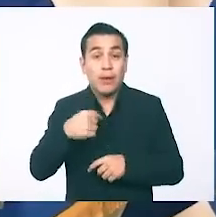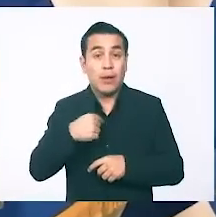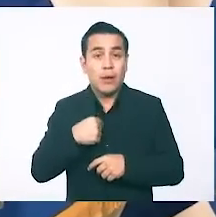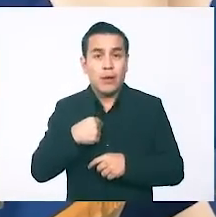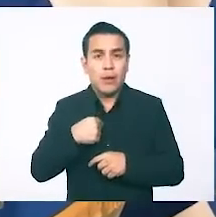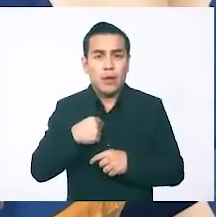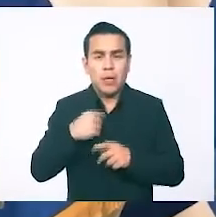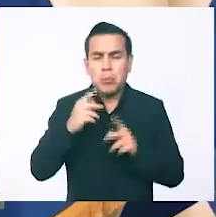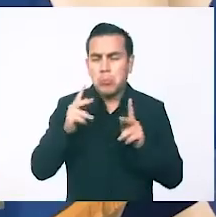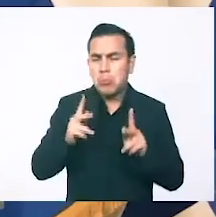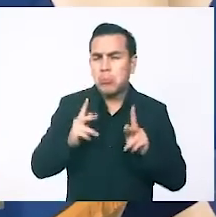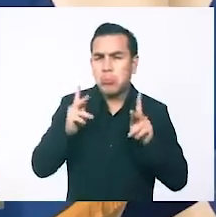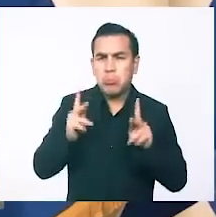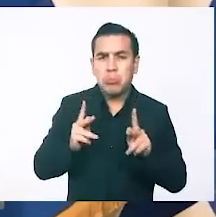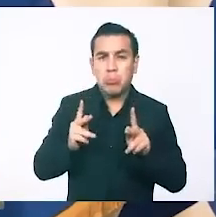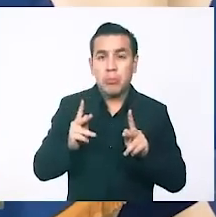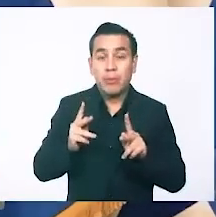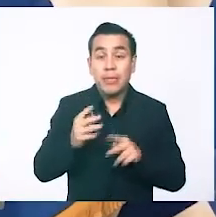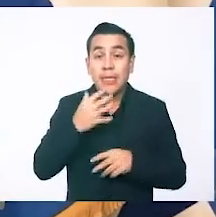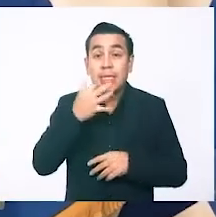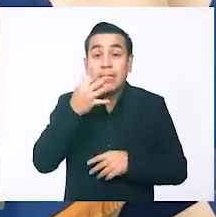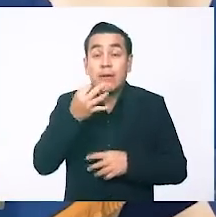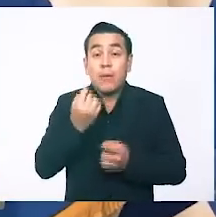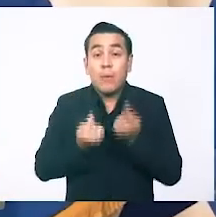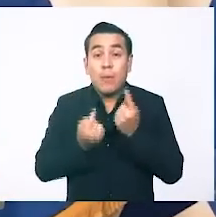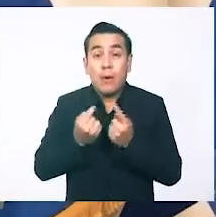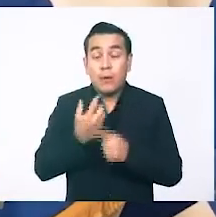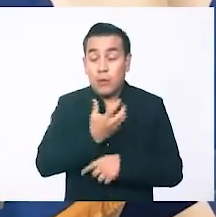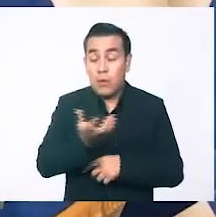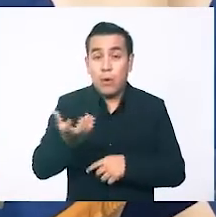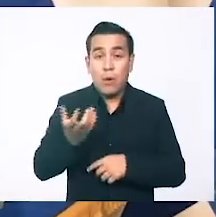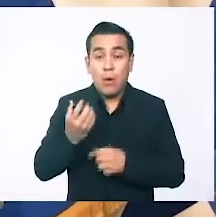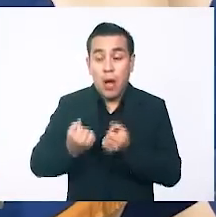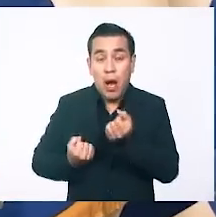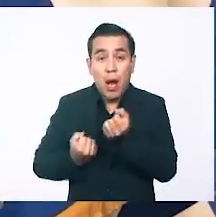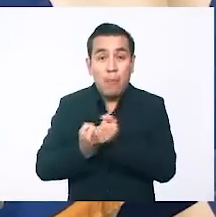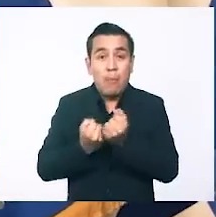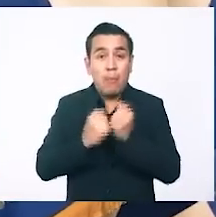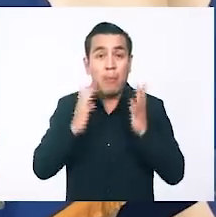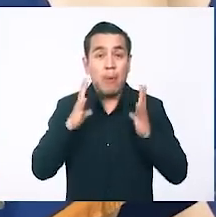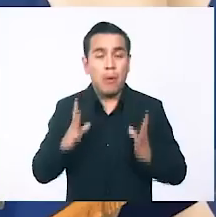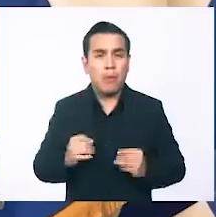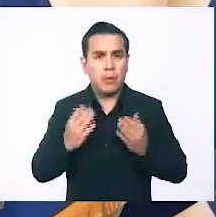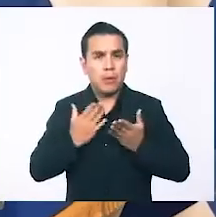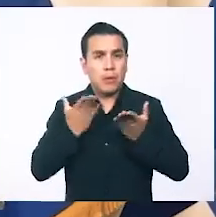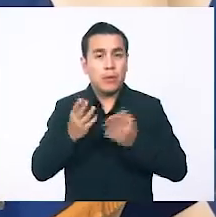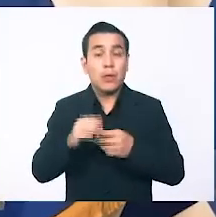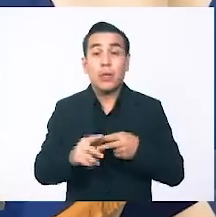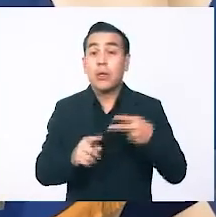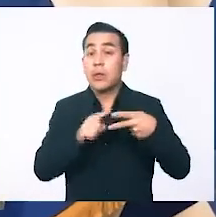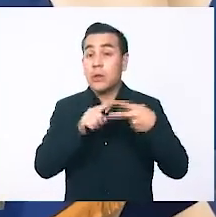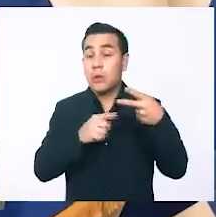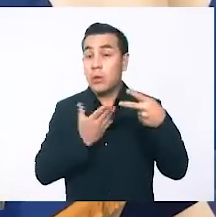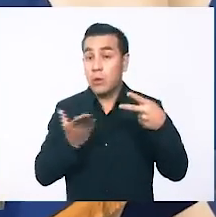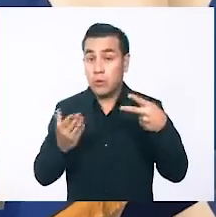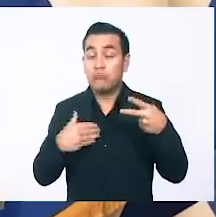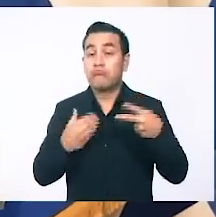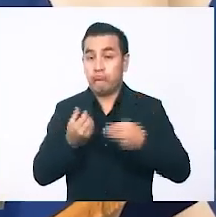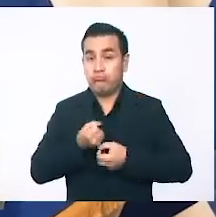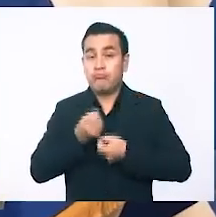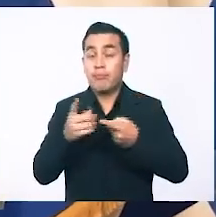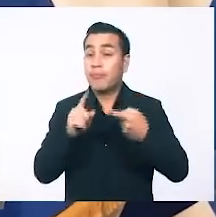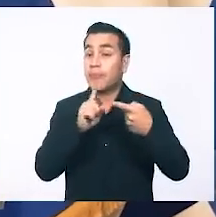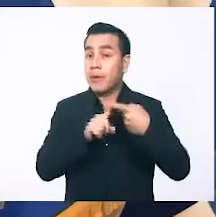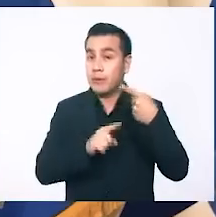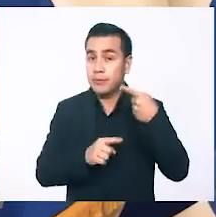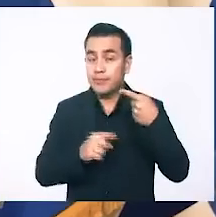con alguien de la oposición y me decía, pero es que ustedes... la maquinaria gubernamental les ayuda y les dice, te voy a decir dos cosas. Le dije, la primera es que